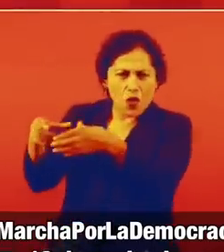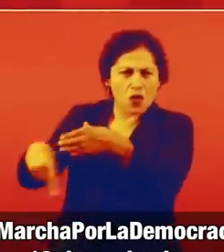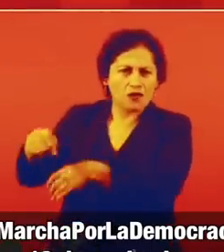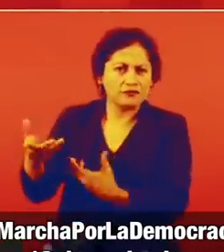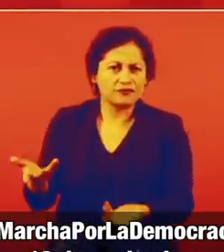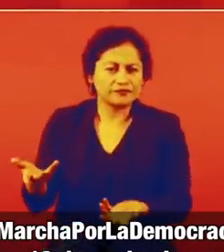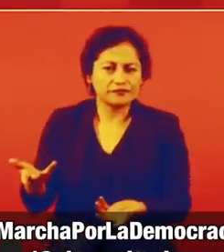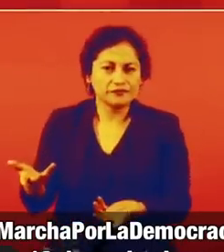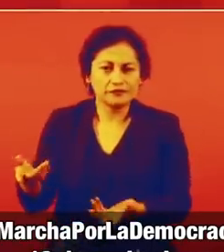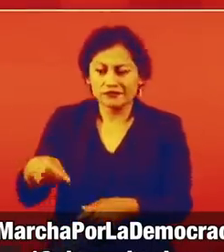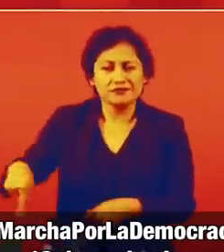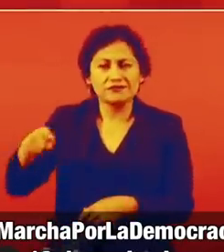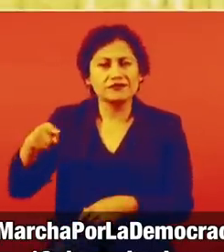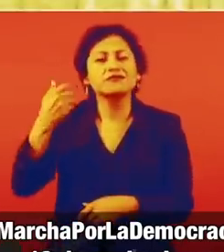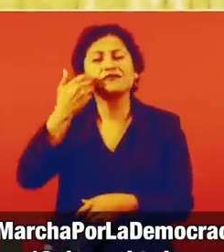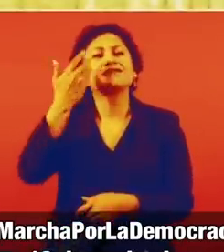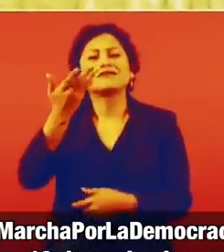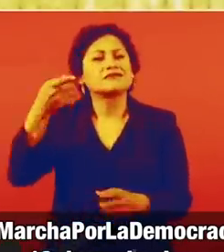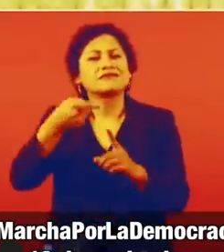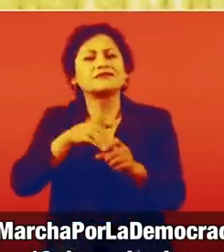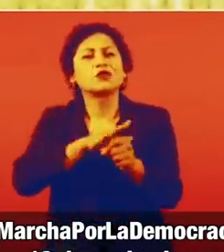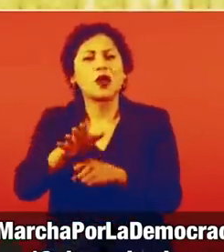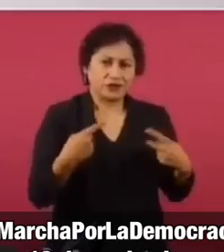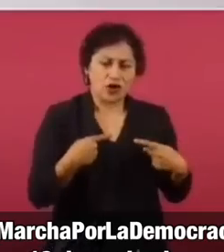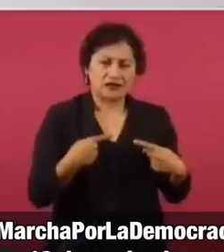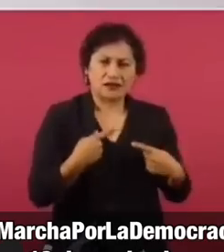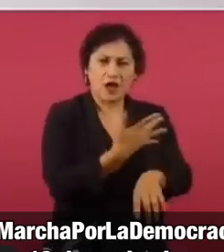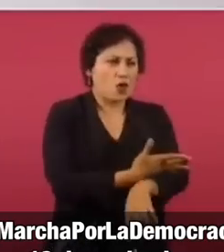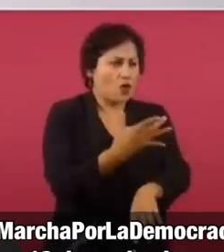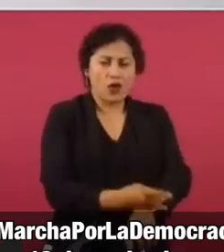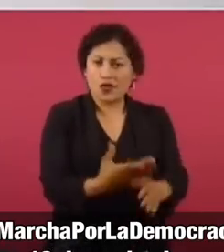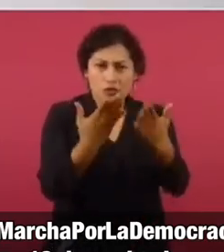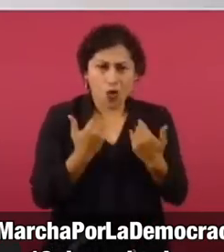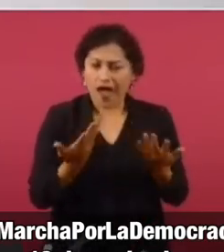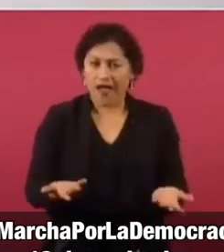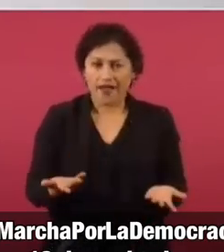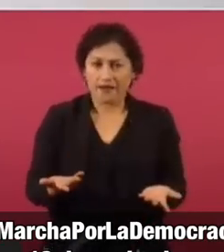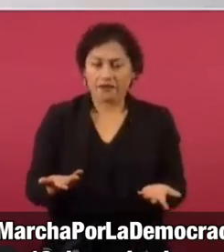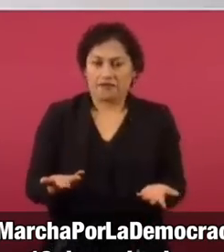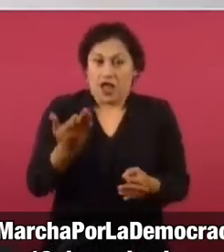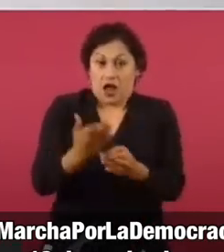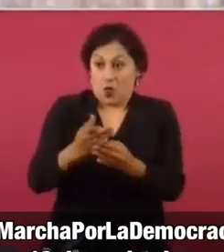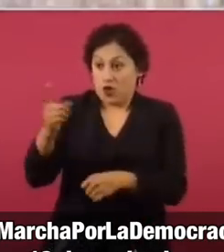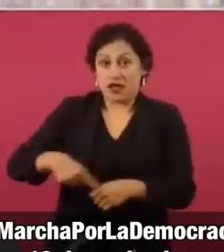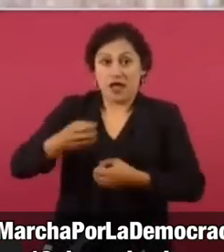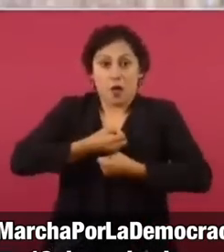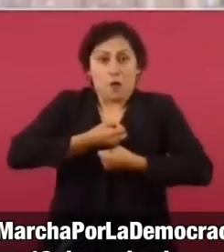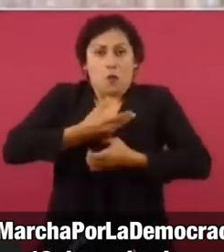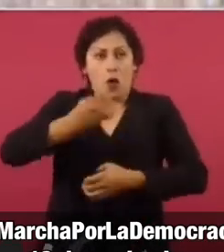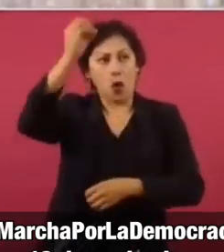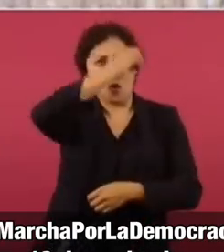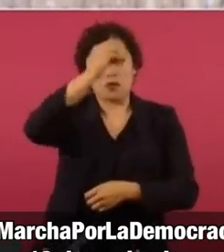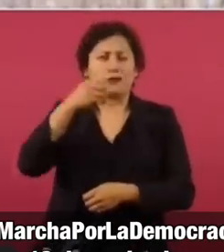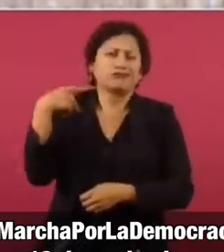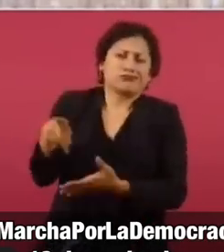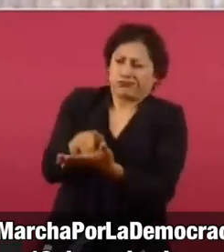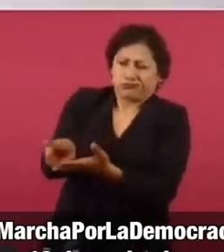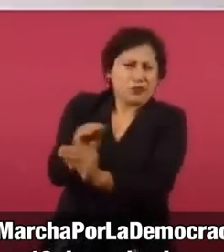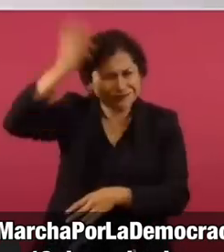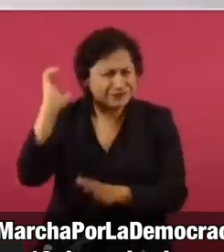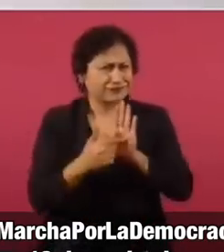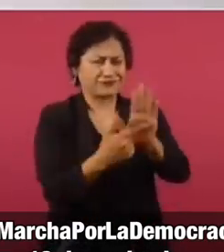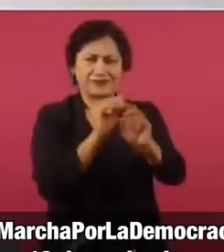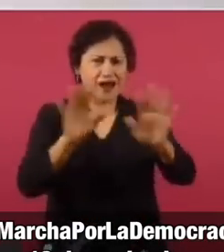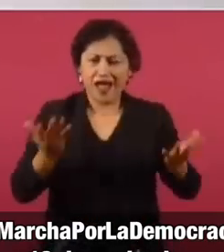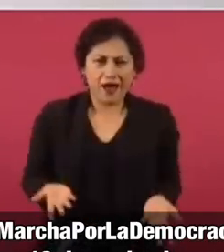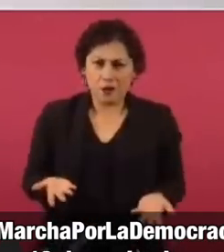que buscan llegar a ser fifís y tienen todo el derecho de manifestarse. Además, ya, fuera máscaras,